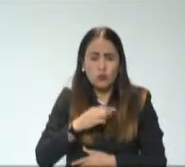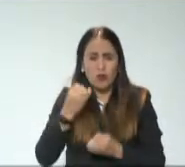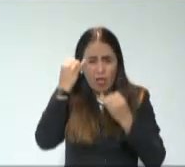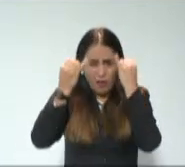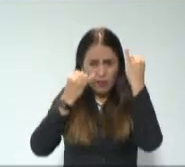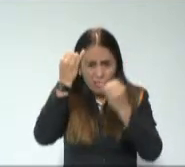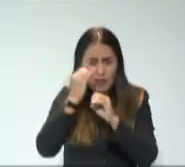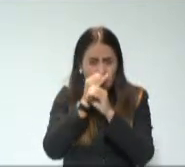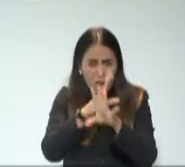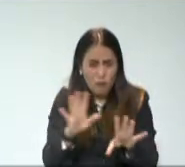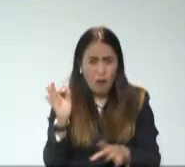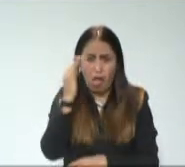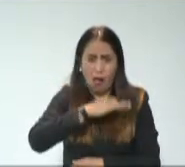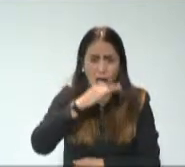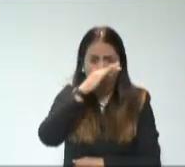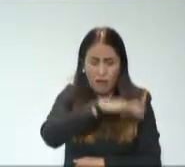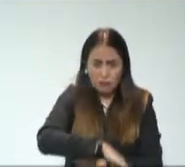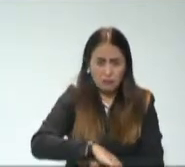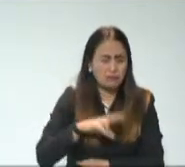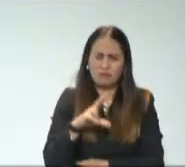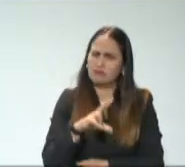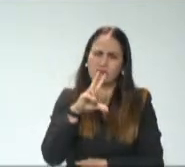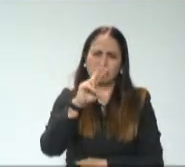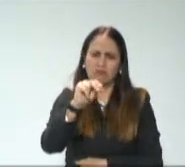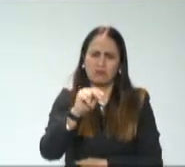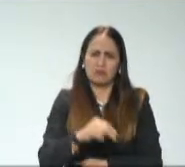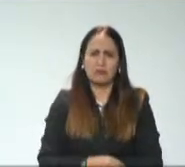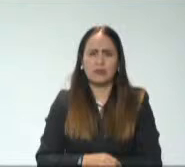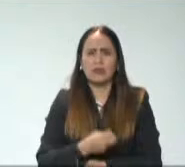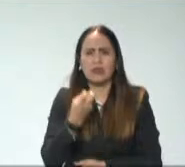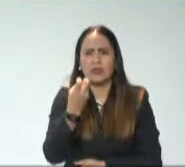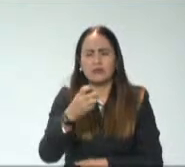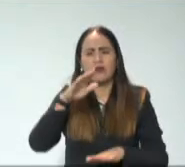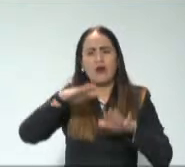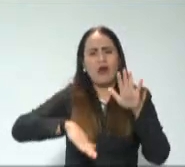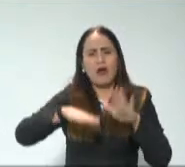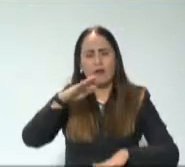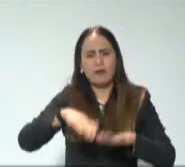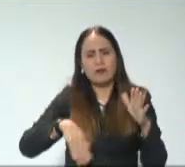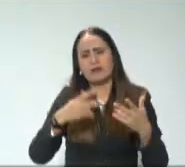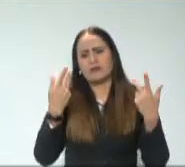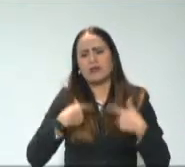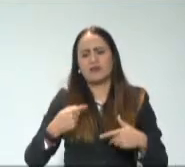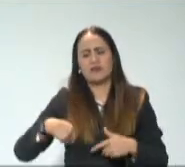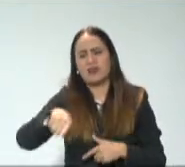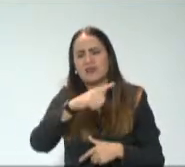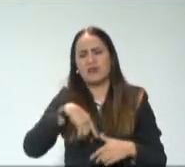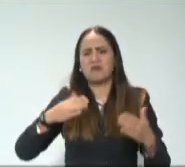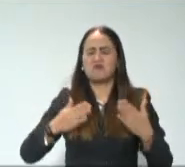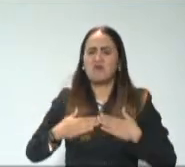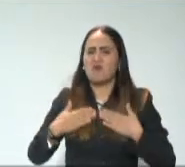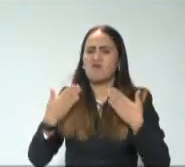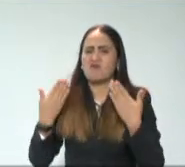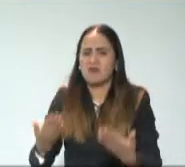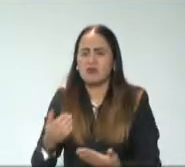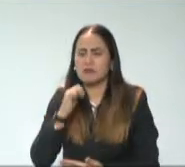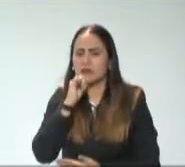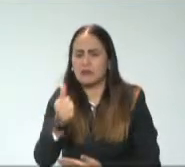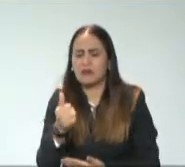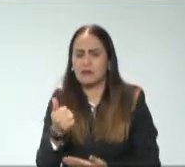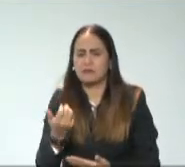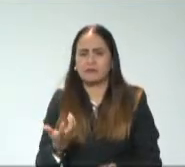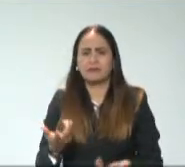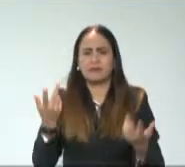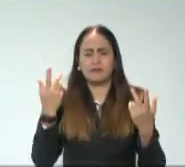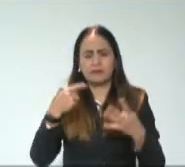también falsas expectativas que van muchas veces en detrimento nuevamente del apego de todas